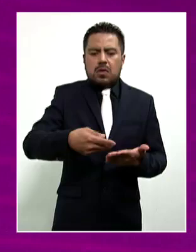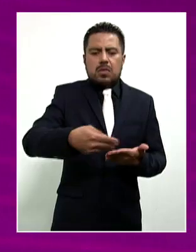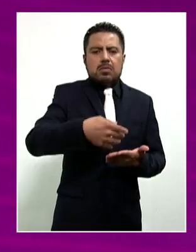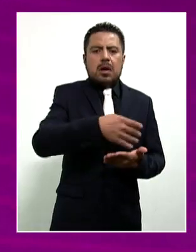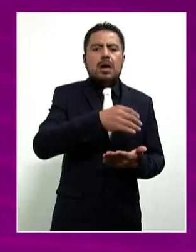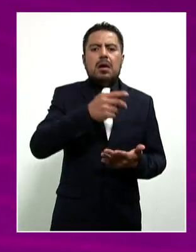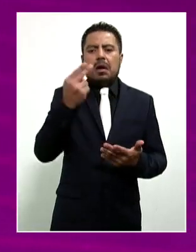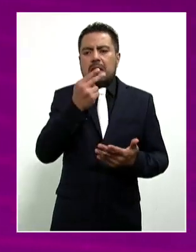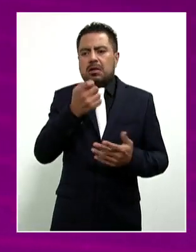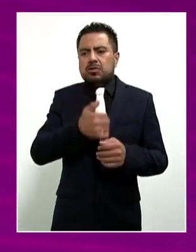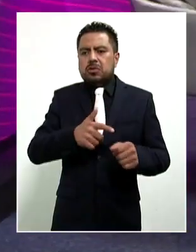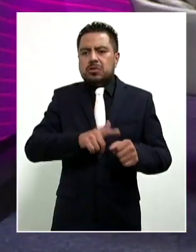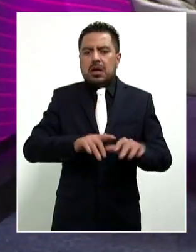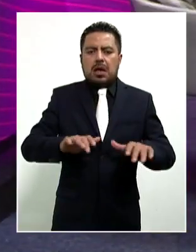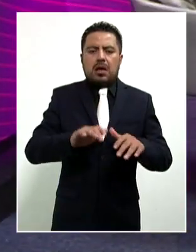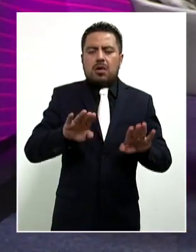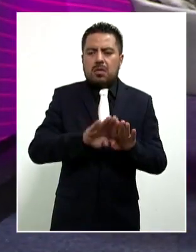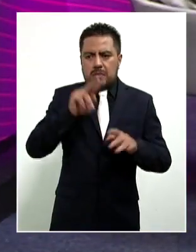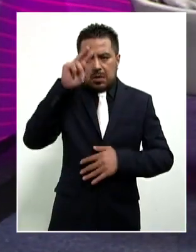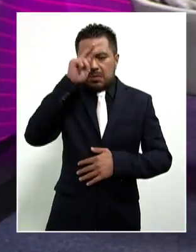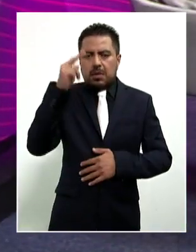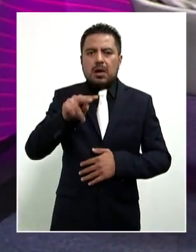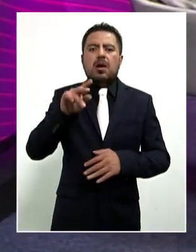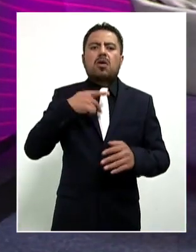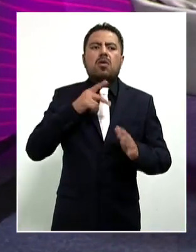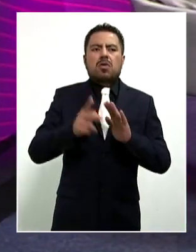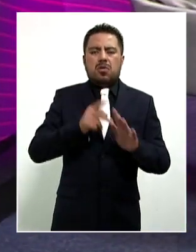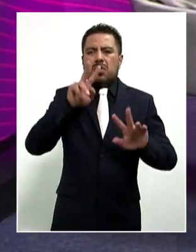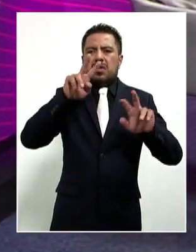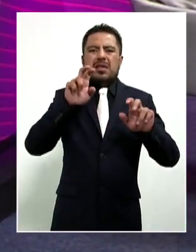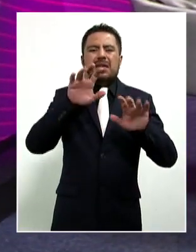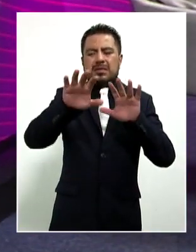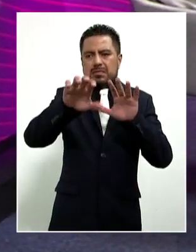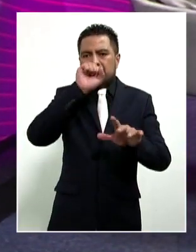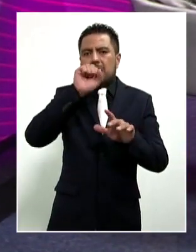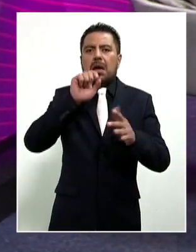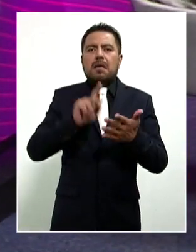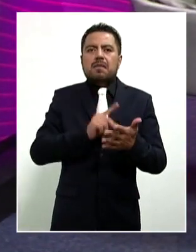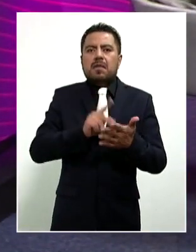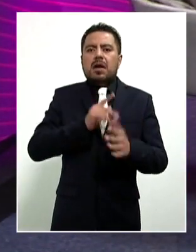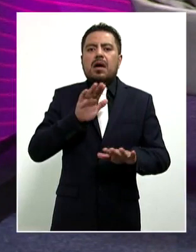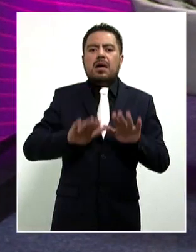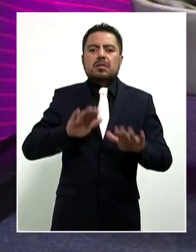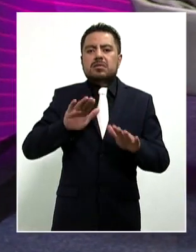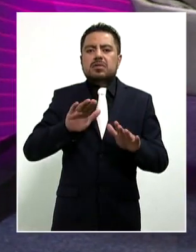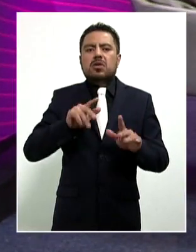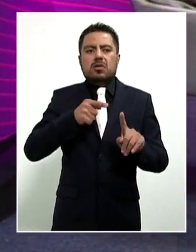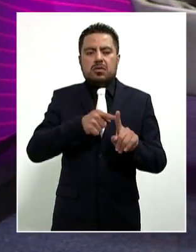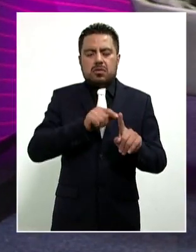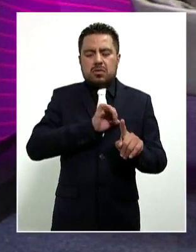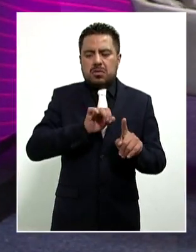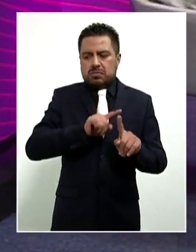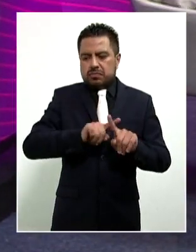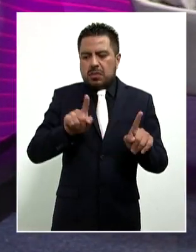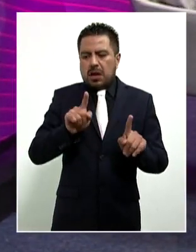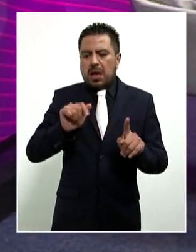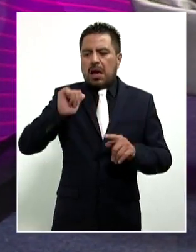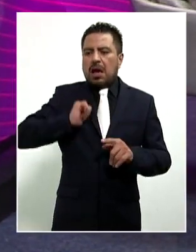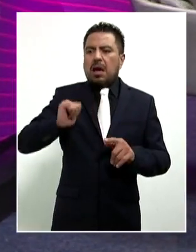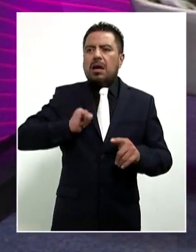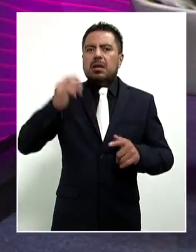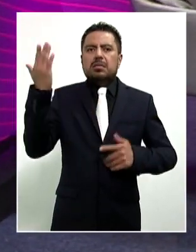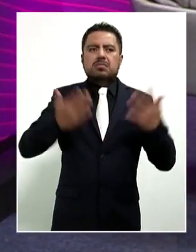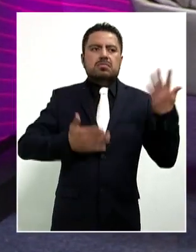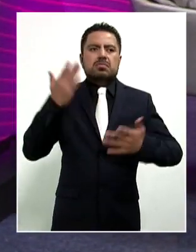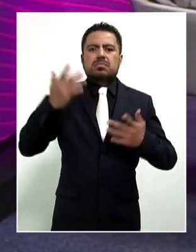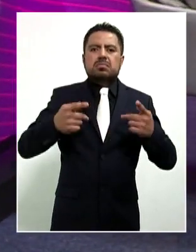que aportar a una sociedad como la mexicana. Quería retomar esto porque muchas veces se puede hacer ese contraste. No, pues es que antes llegaban estas